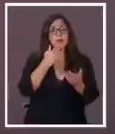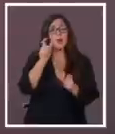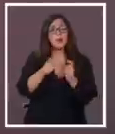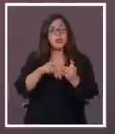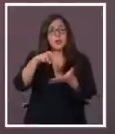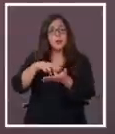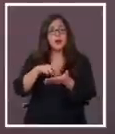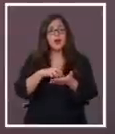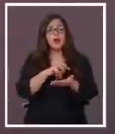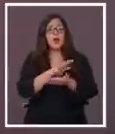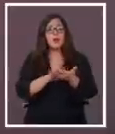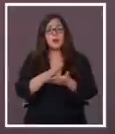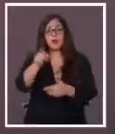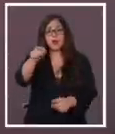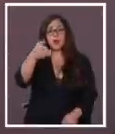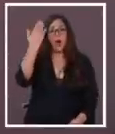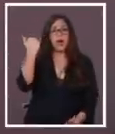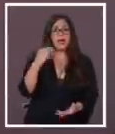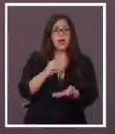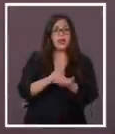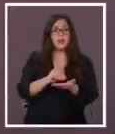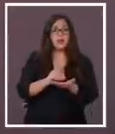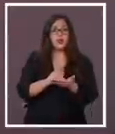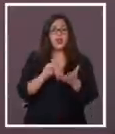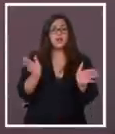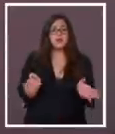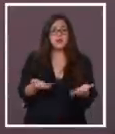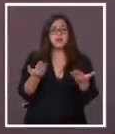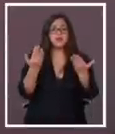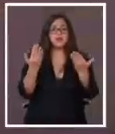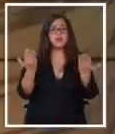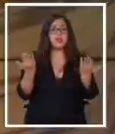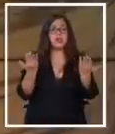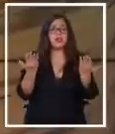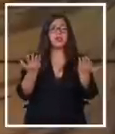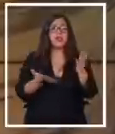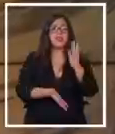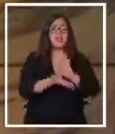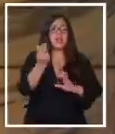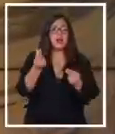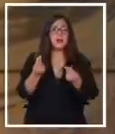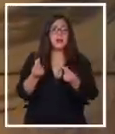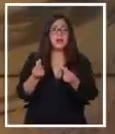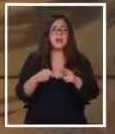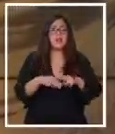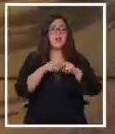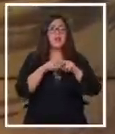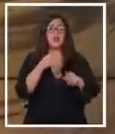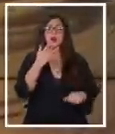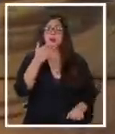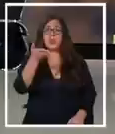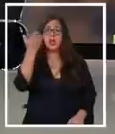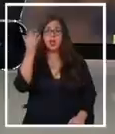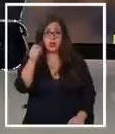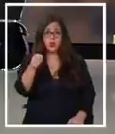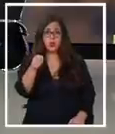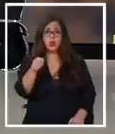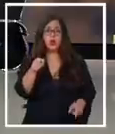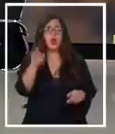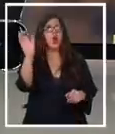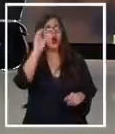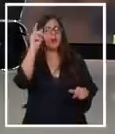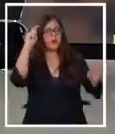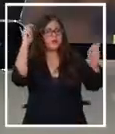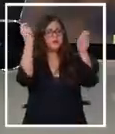que siendo diputado e impulsó los retiros se lo pregunto porque usted en esa misma entrevista reconoce que cambió de opinión